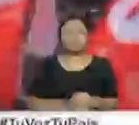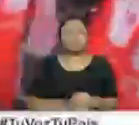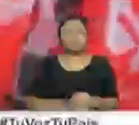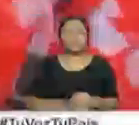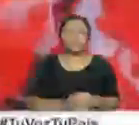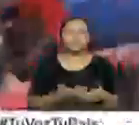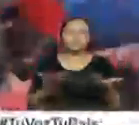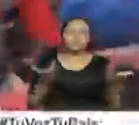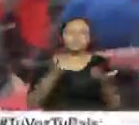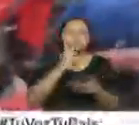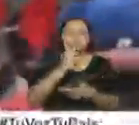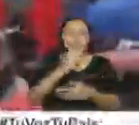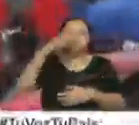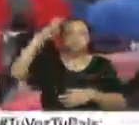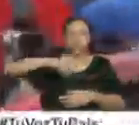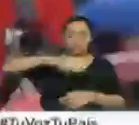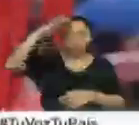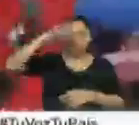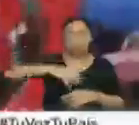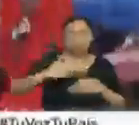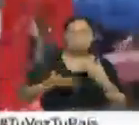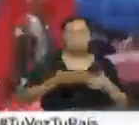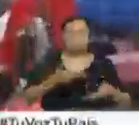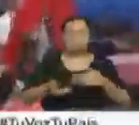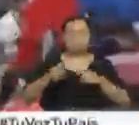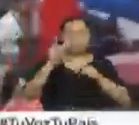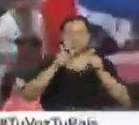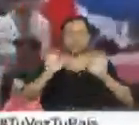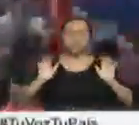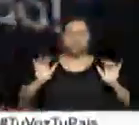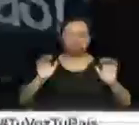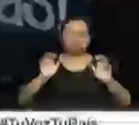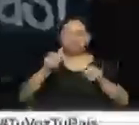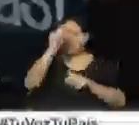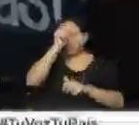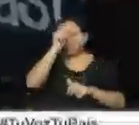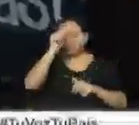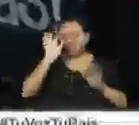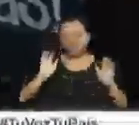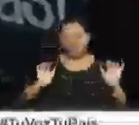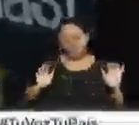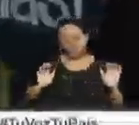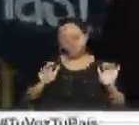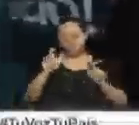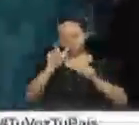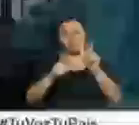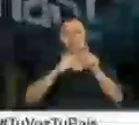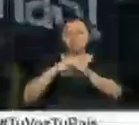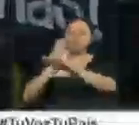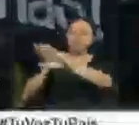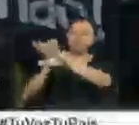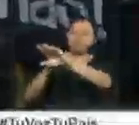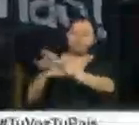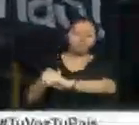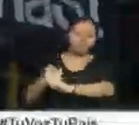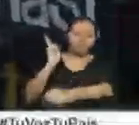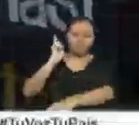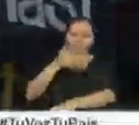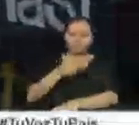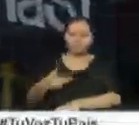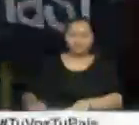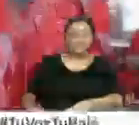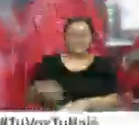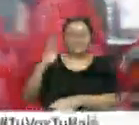A pesar de la lluvia, la avenida Paulista de Sao Paulo se llenó el domingo de manifestantes que exigen la renuncia del presidente brasileño Michel